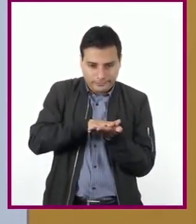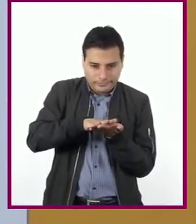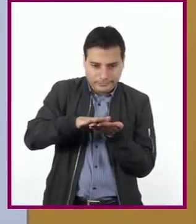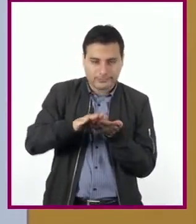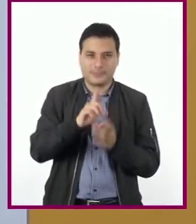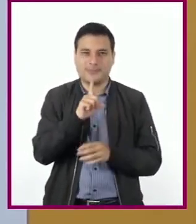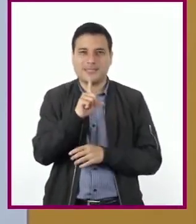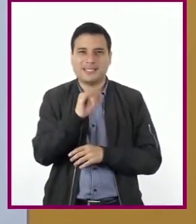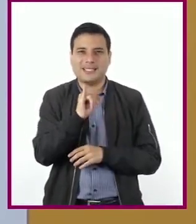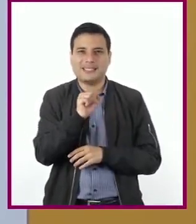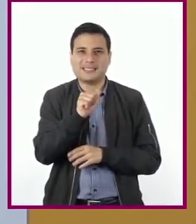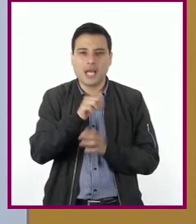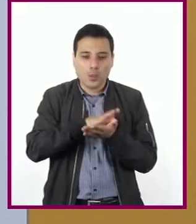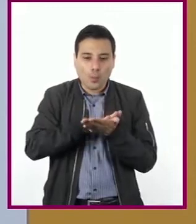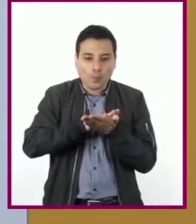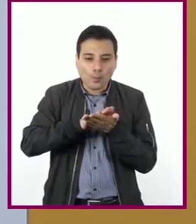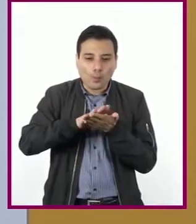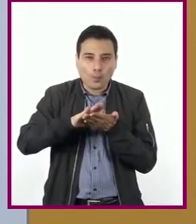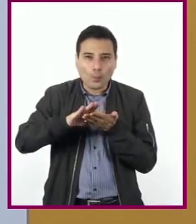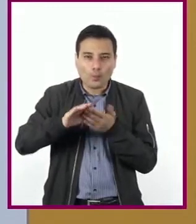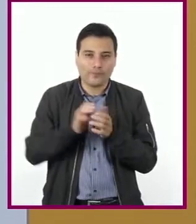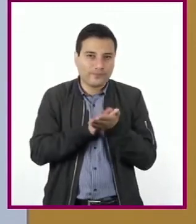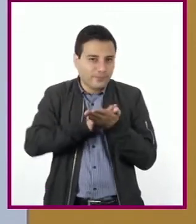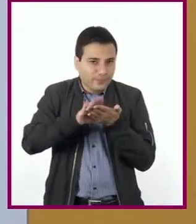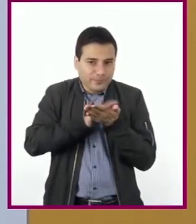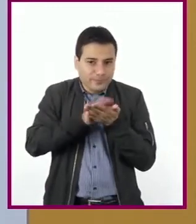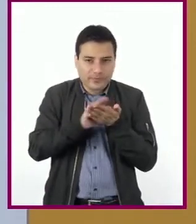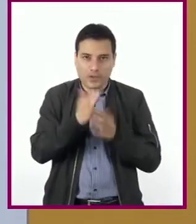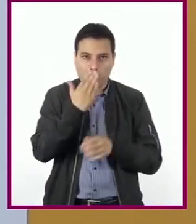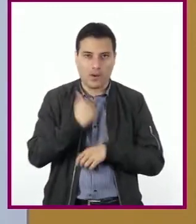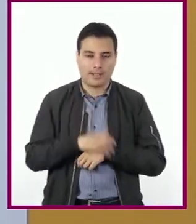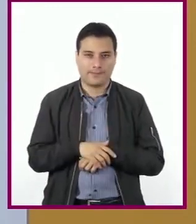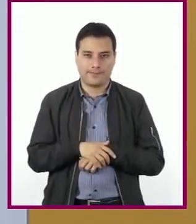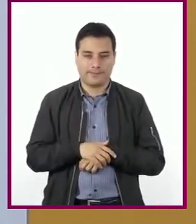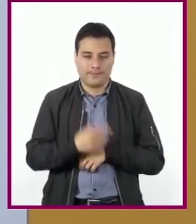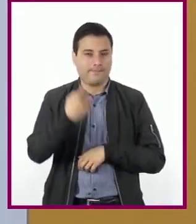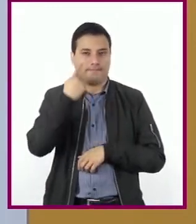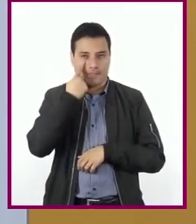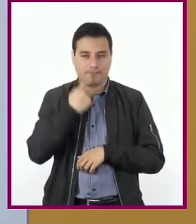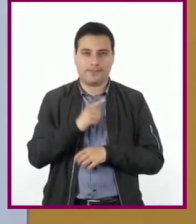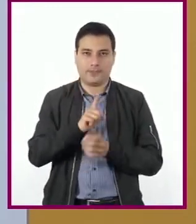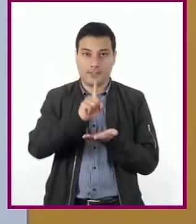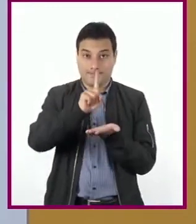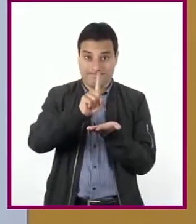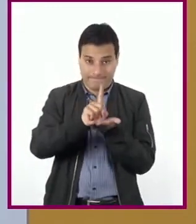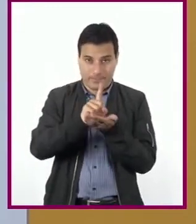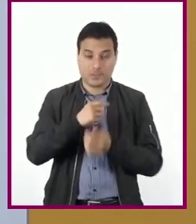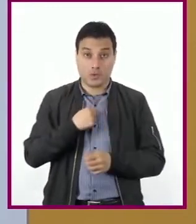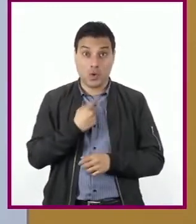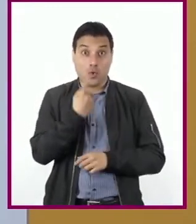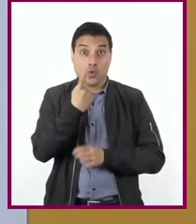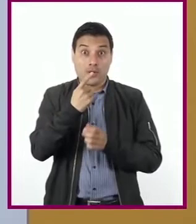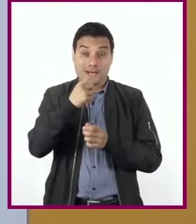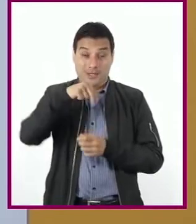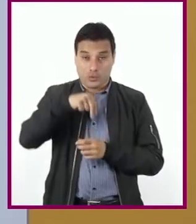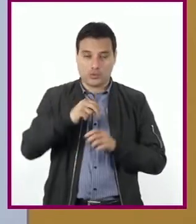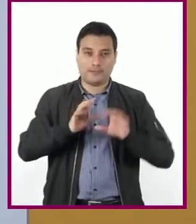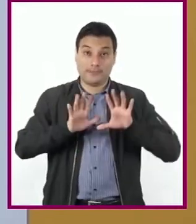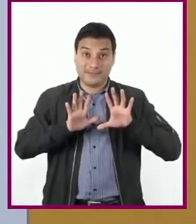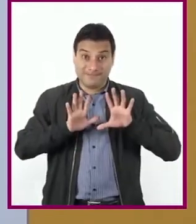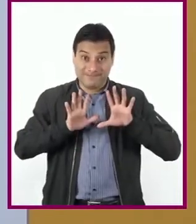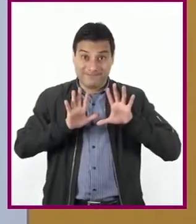lisa que podemos despreciar la fuerza de fricción. Si aplicamos una fuerza de newton, entonces el objeto de un